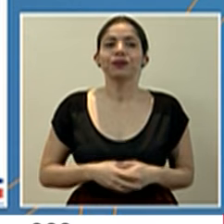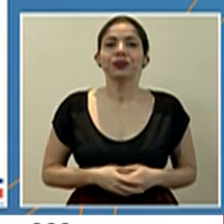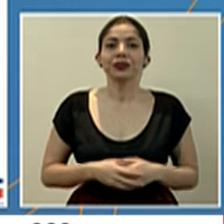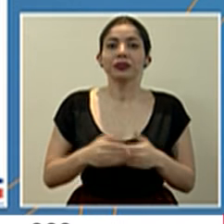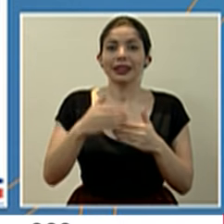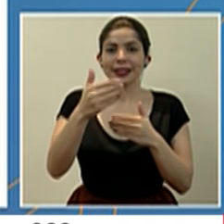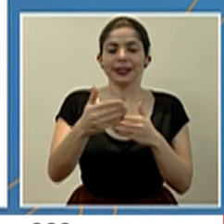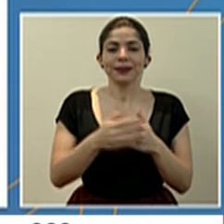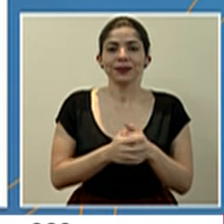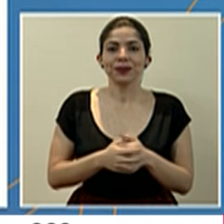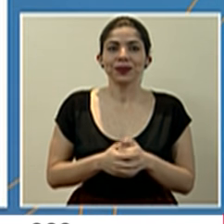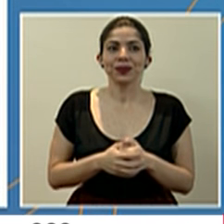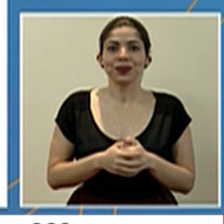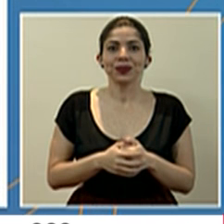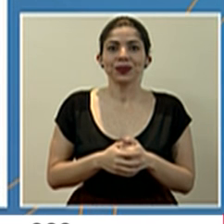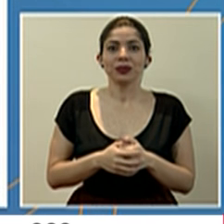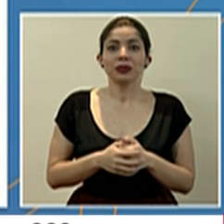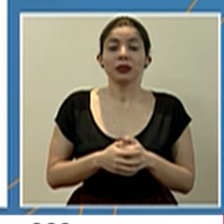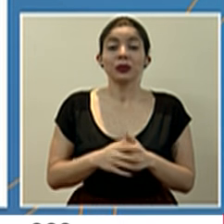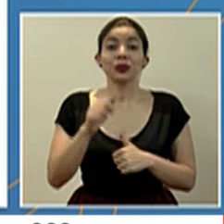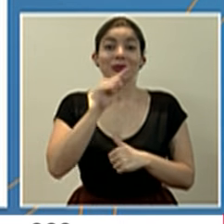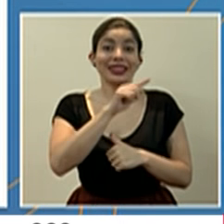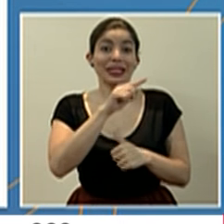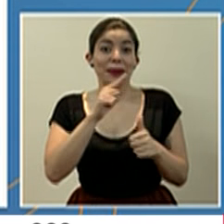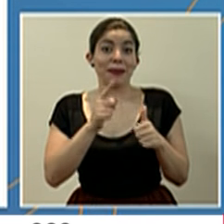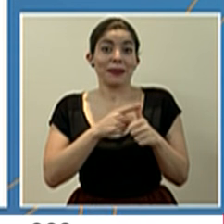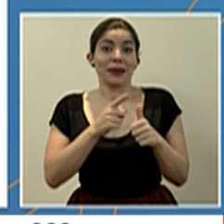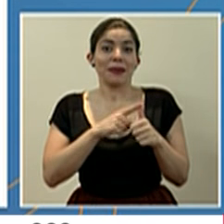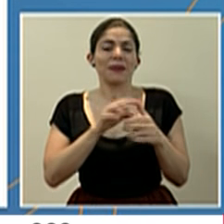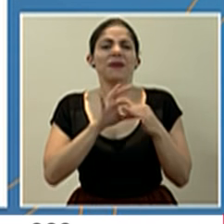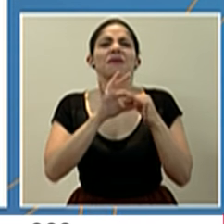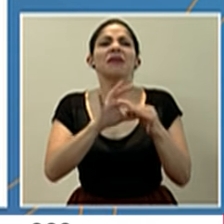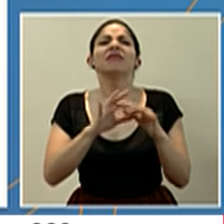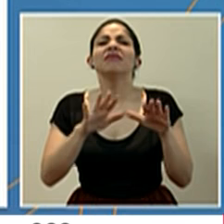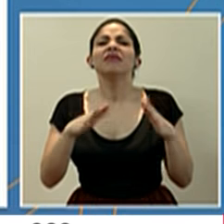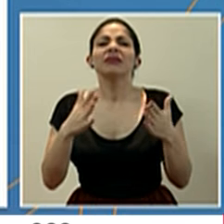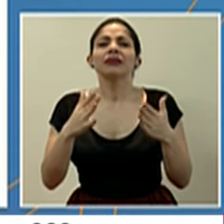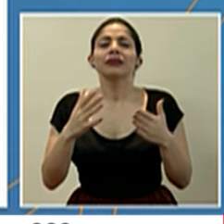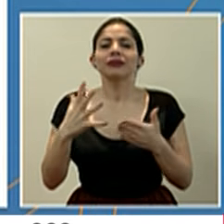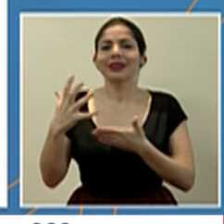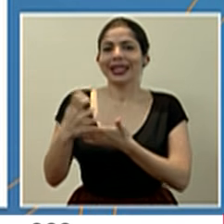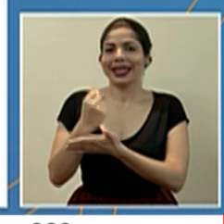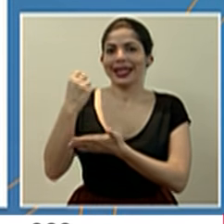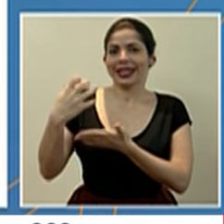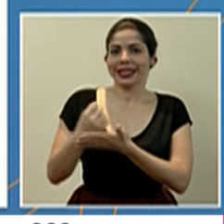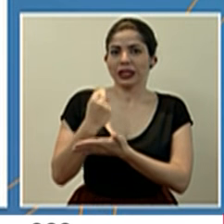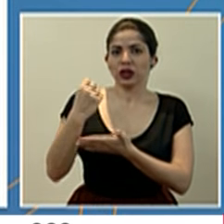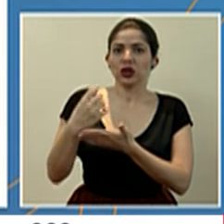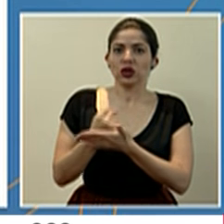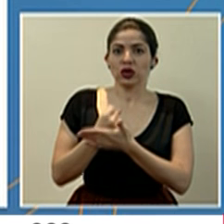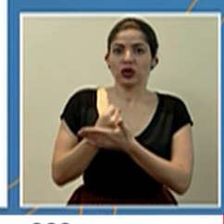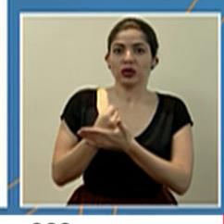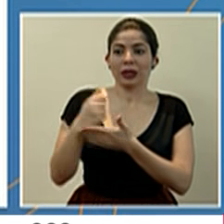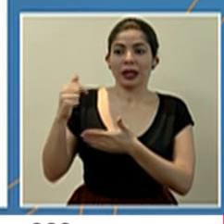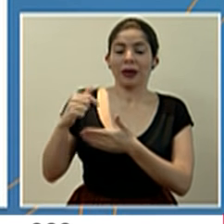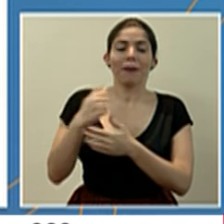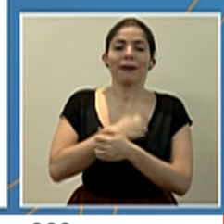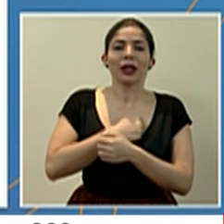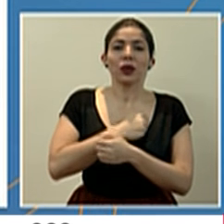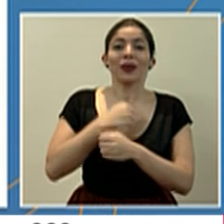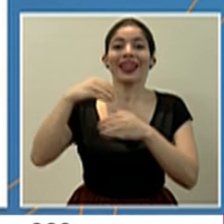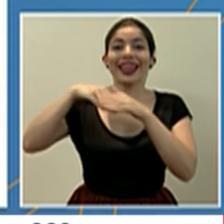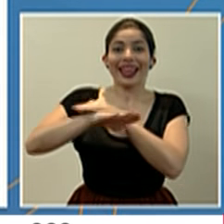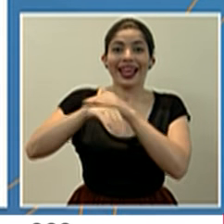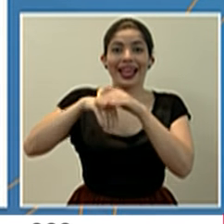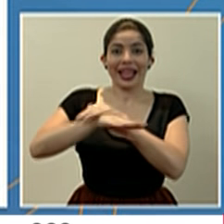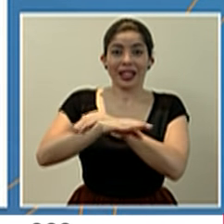Siguiente. Bueno, esta primera tiene que ver con los ingresos que se han dado en el país desde que se